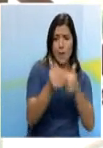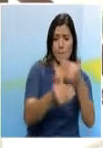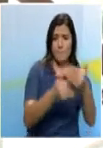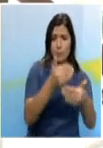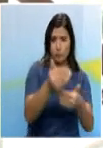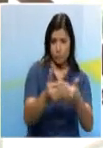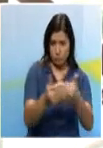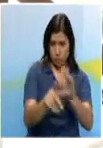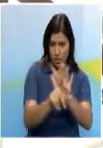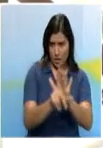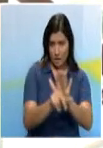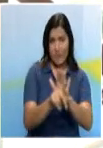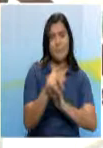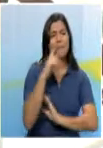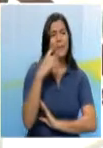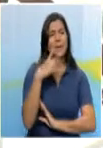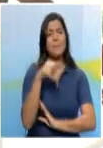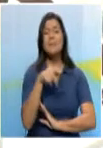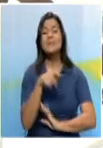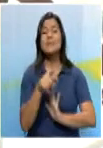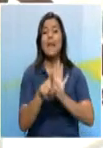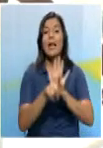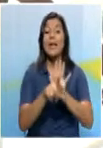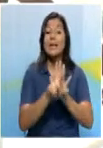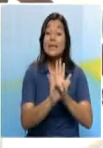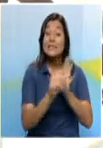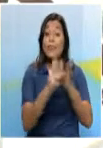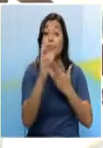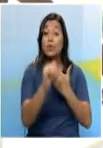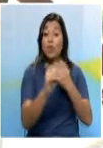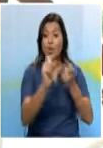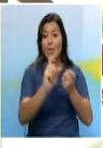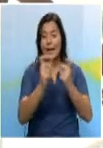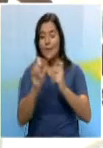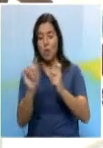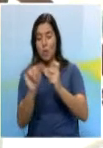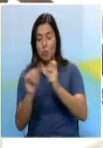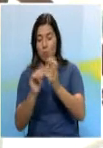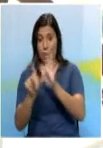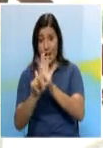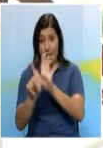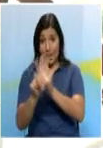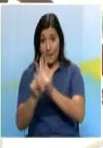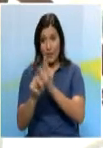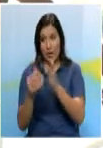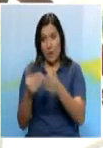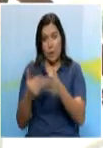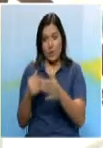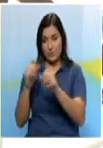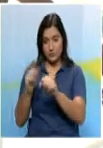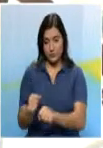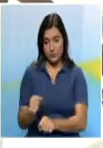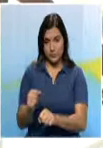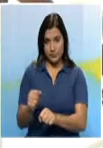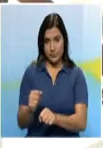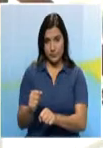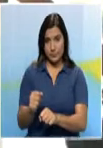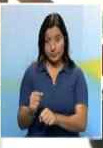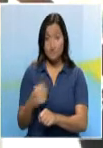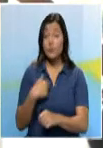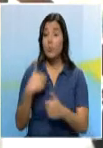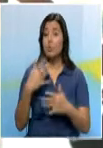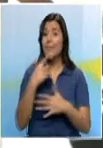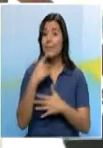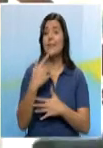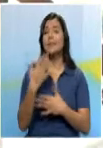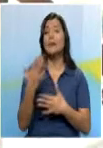legislativo a efectos de que esta ley, de que este proyecto se convierta en ley de la República a la mayor brevedad posible. Yo he dicho